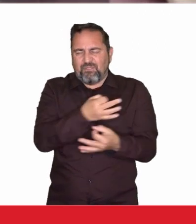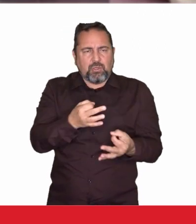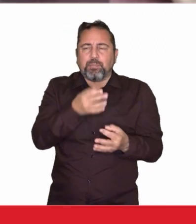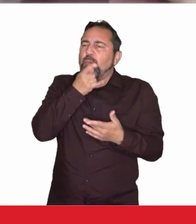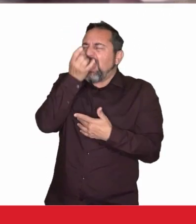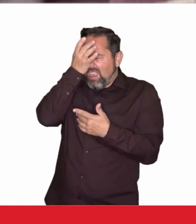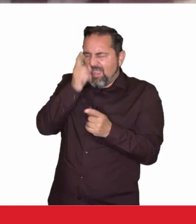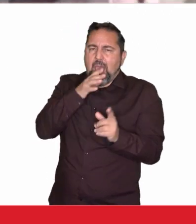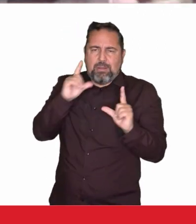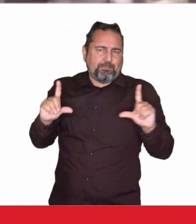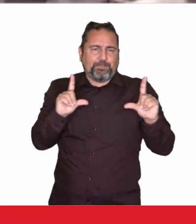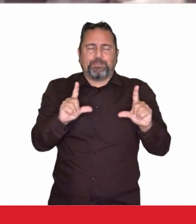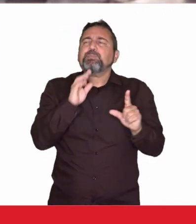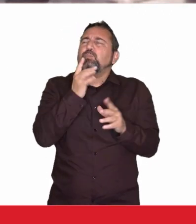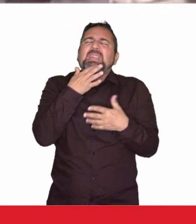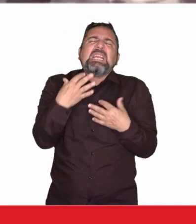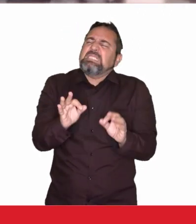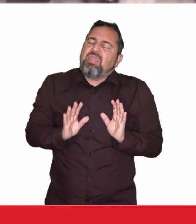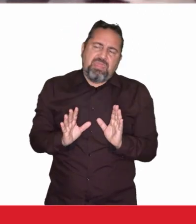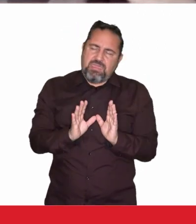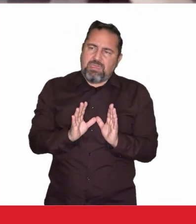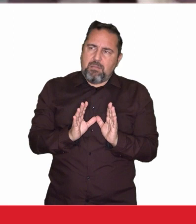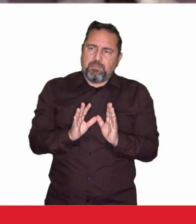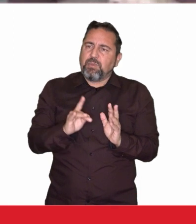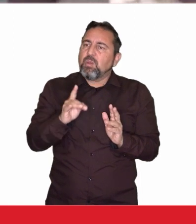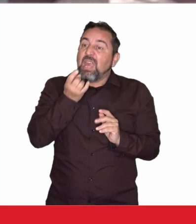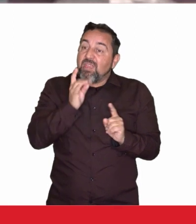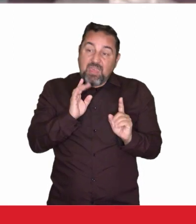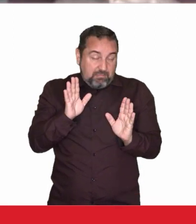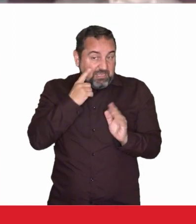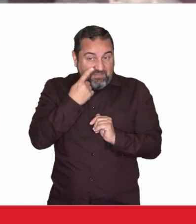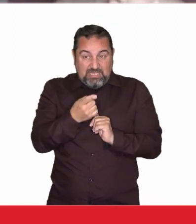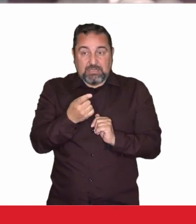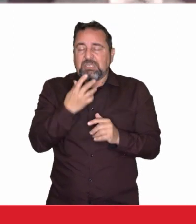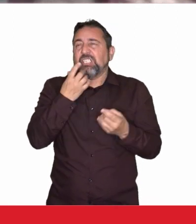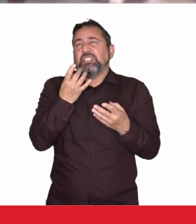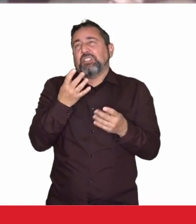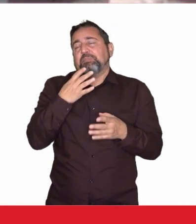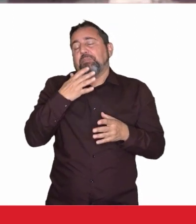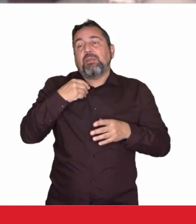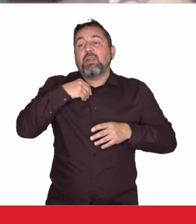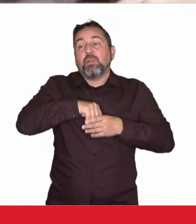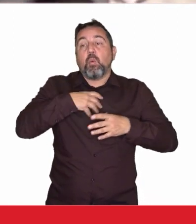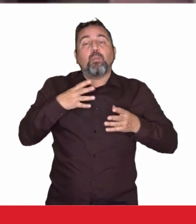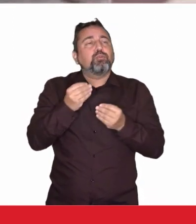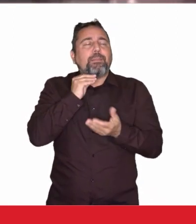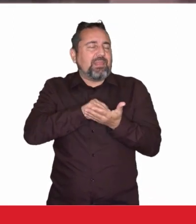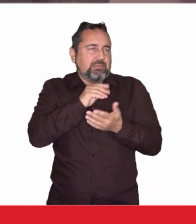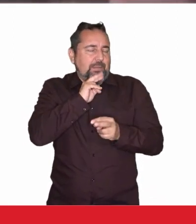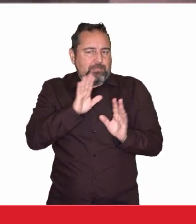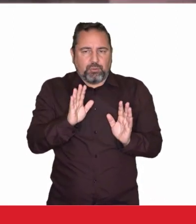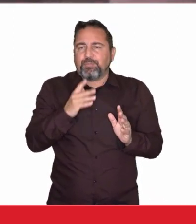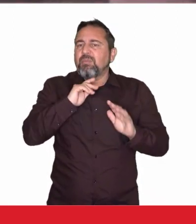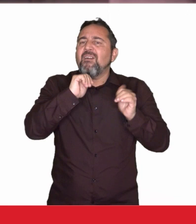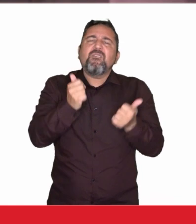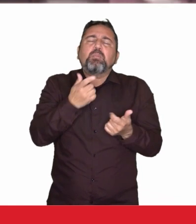aportación. Vamos con esta idea súper sencillita, que esta es como una chorradita dentro de nuestro